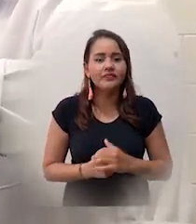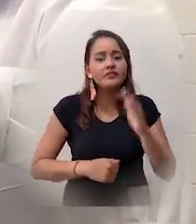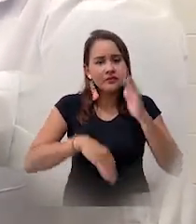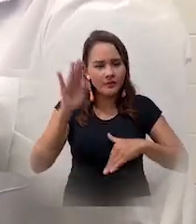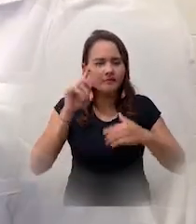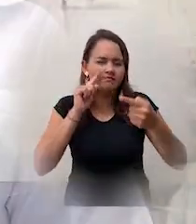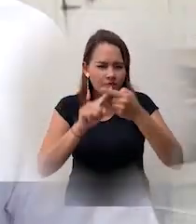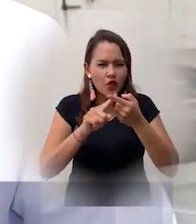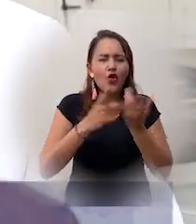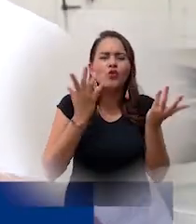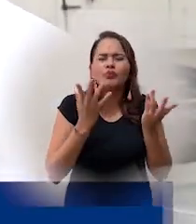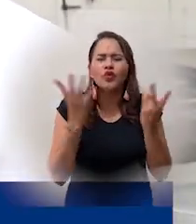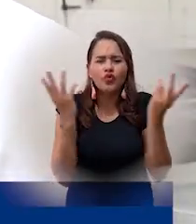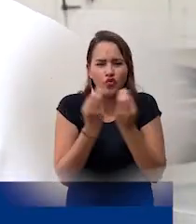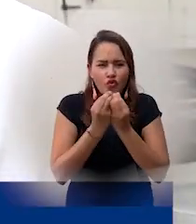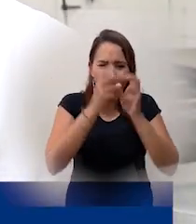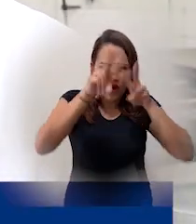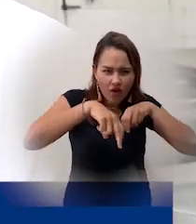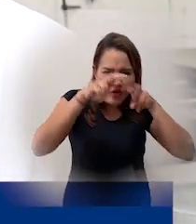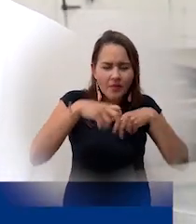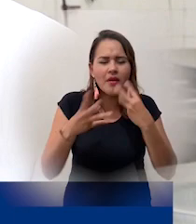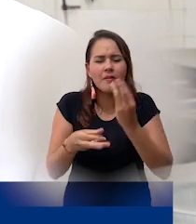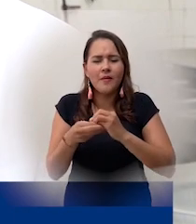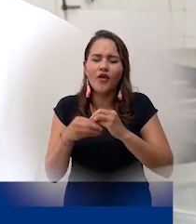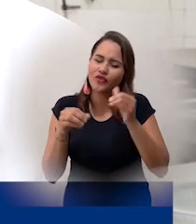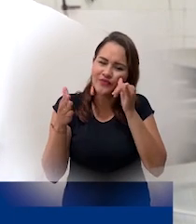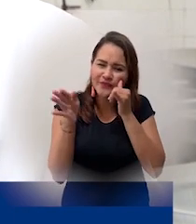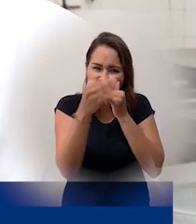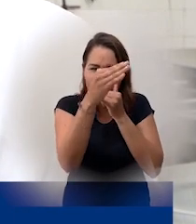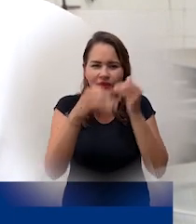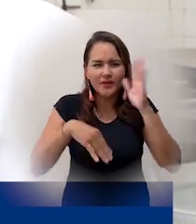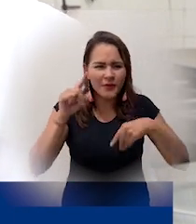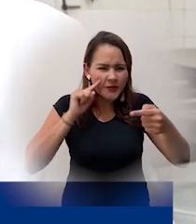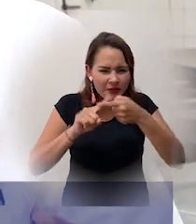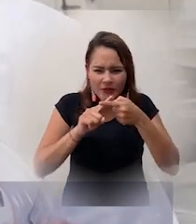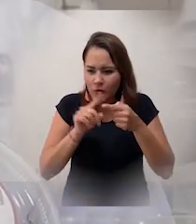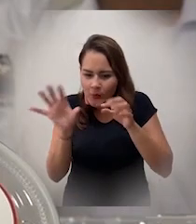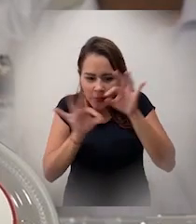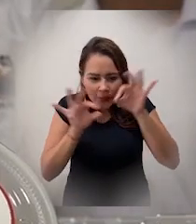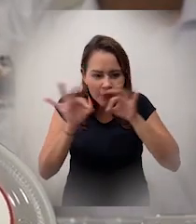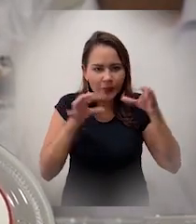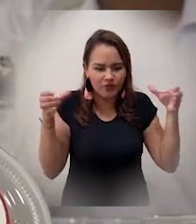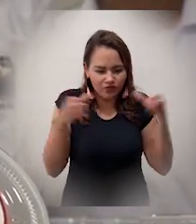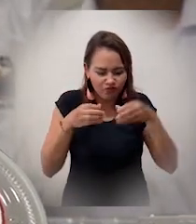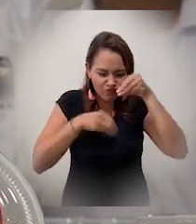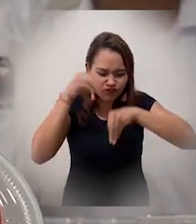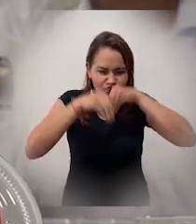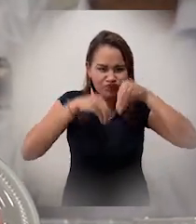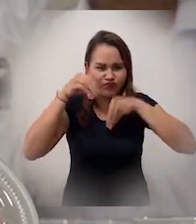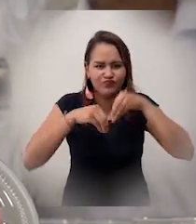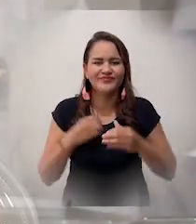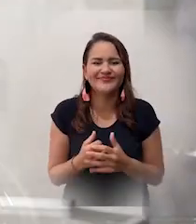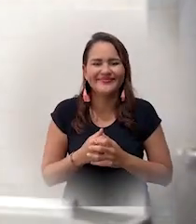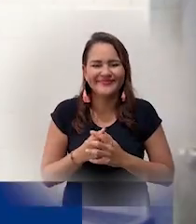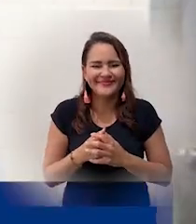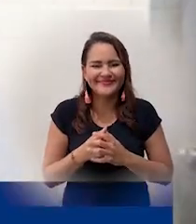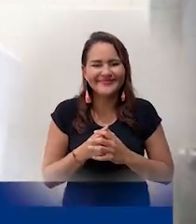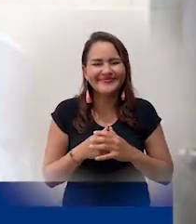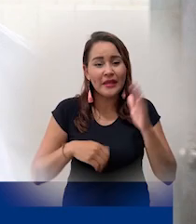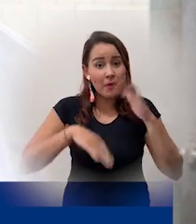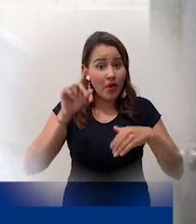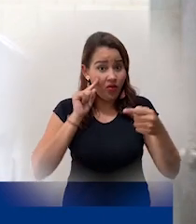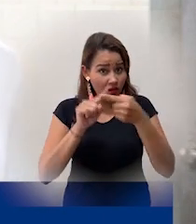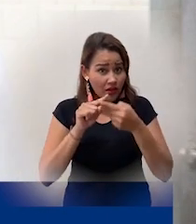dos grupos, un grupo en agronomía y el grupo nuestro en ingeniería pesquera, con productos patentables inmediatamente. Una patente no